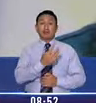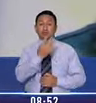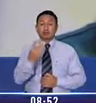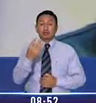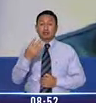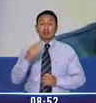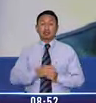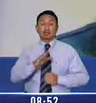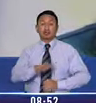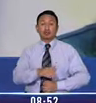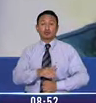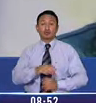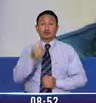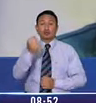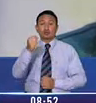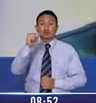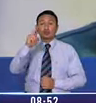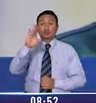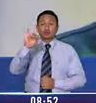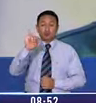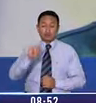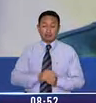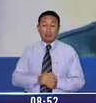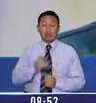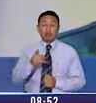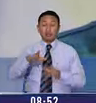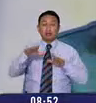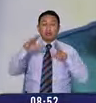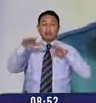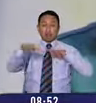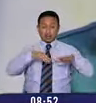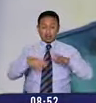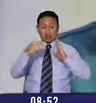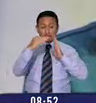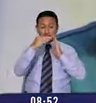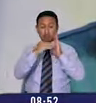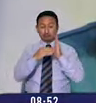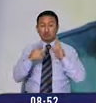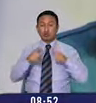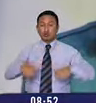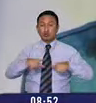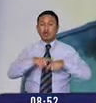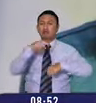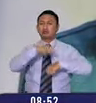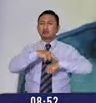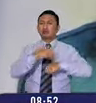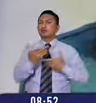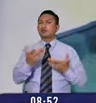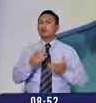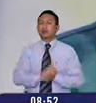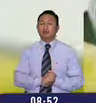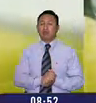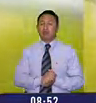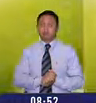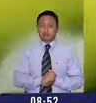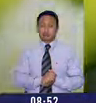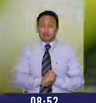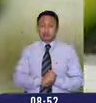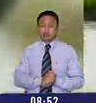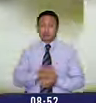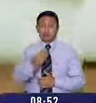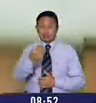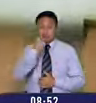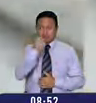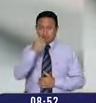www.teatrosucre.com. Ahí sale el despliegue de cada una de las actividades, los espacios y los horarios en los cuales vamos a estar. La gastronomía también